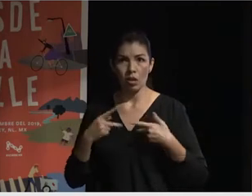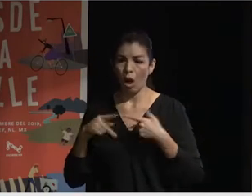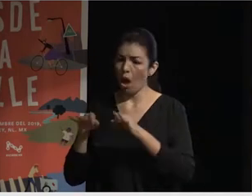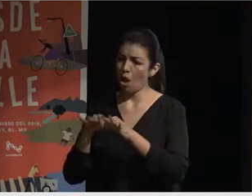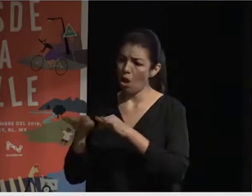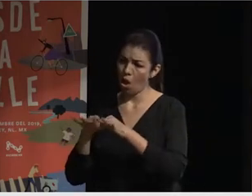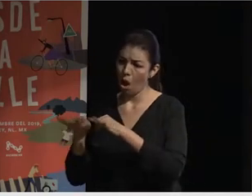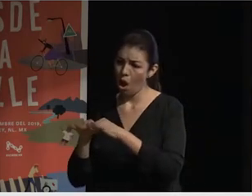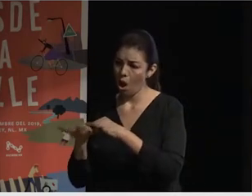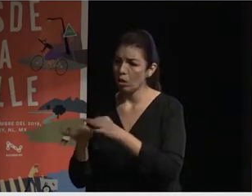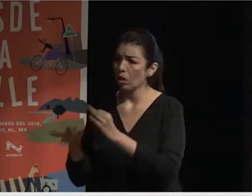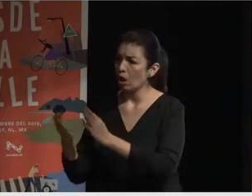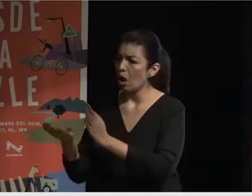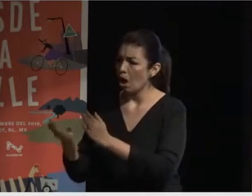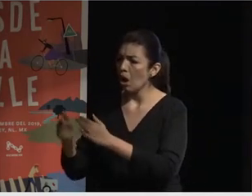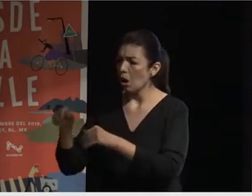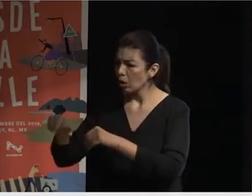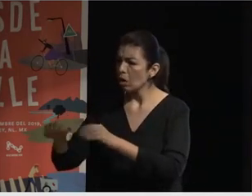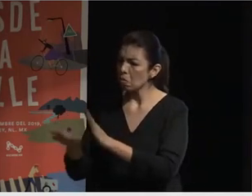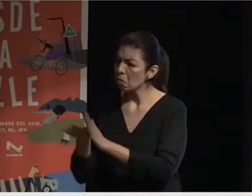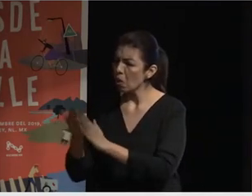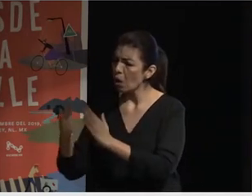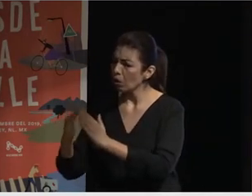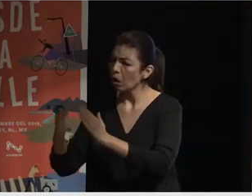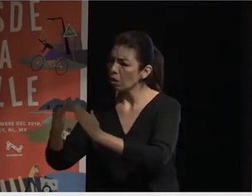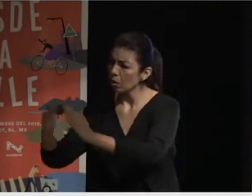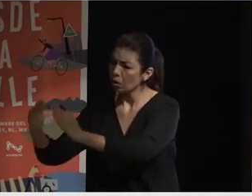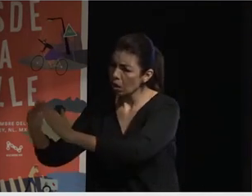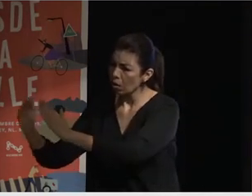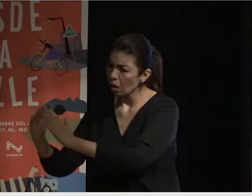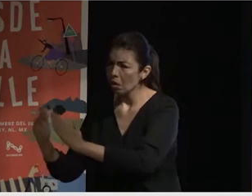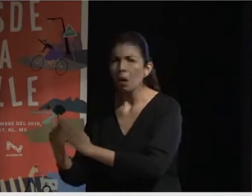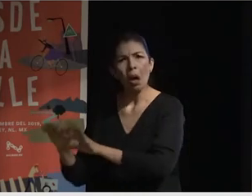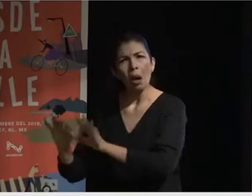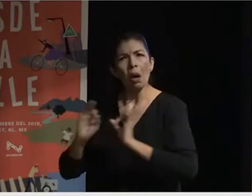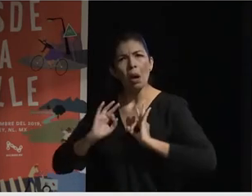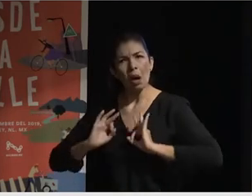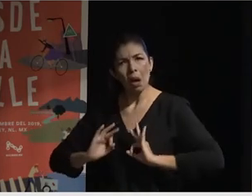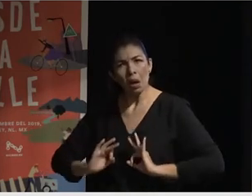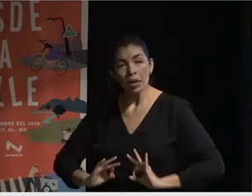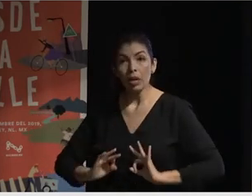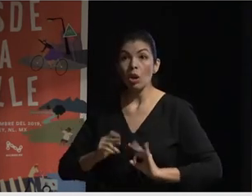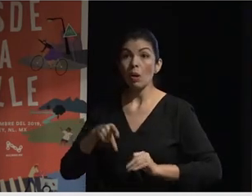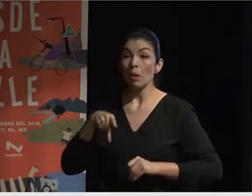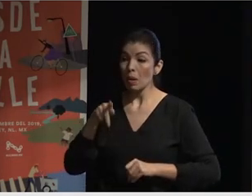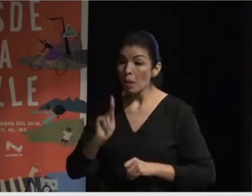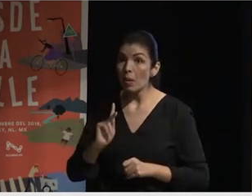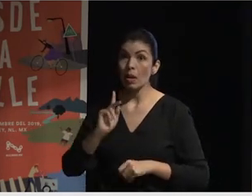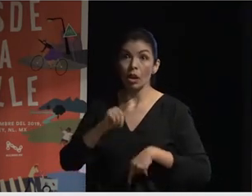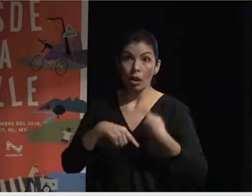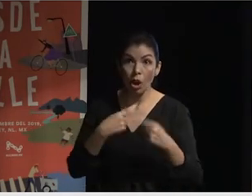pone sus tronquitos y las convierten en escenarios muy bucólicos. Por eso es que revive ella la categoría de gentry y